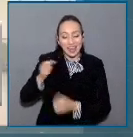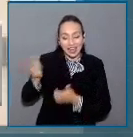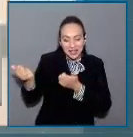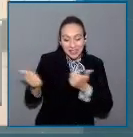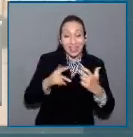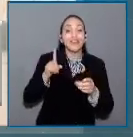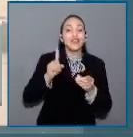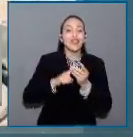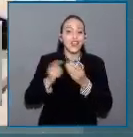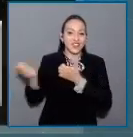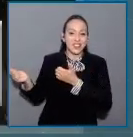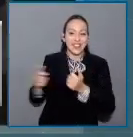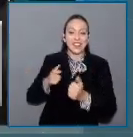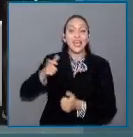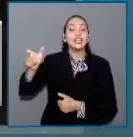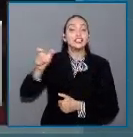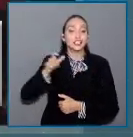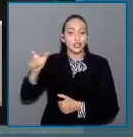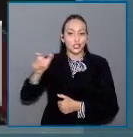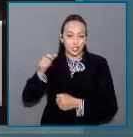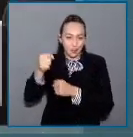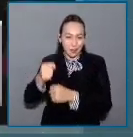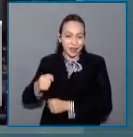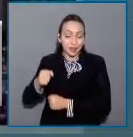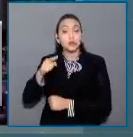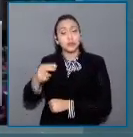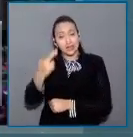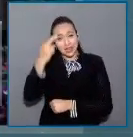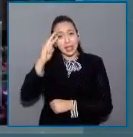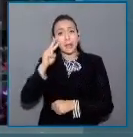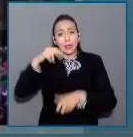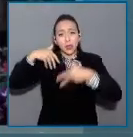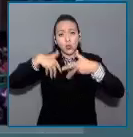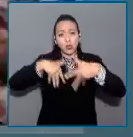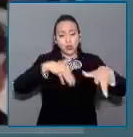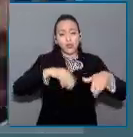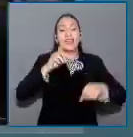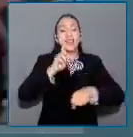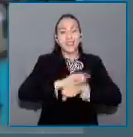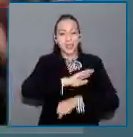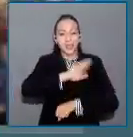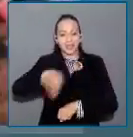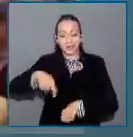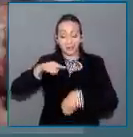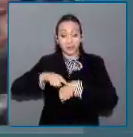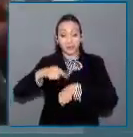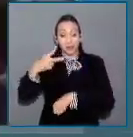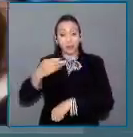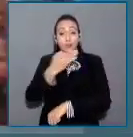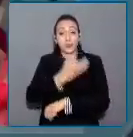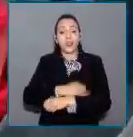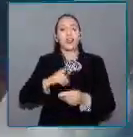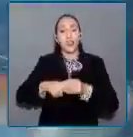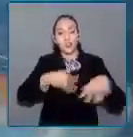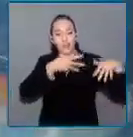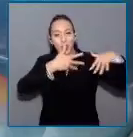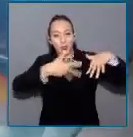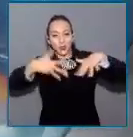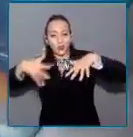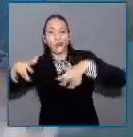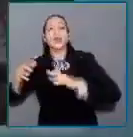no se pierda el desfile de Día de Muertos a partir de las 14 horas del Bosque de Chapultepec al Zócalo.